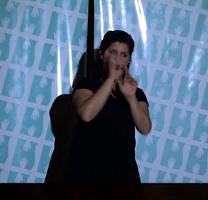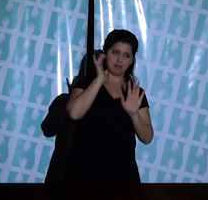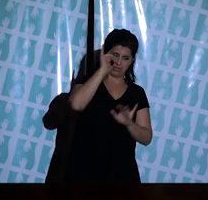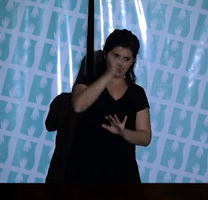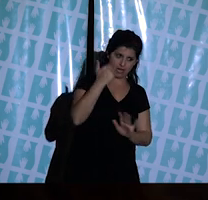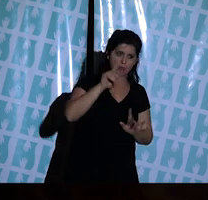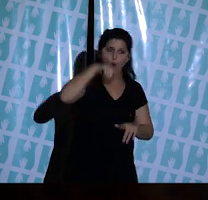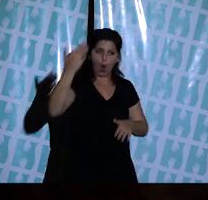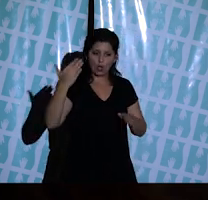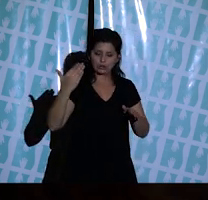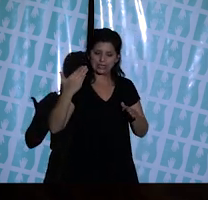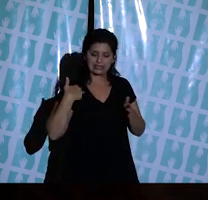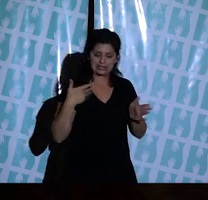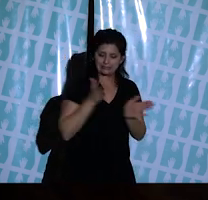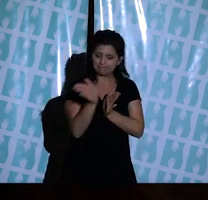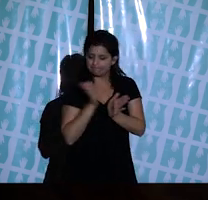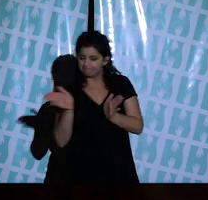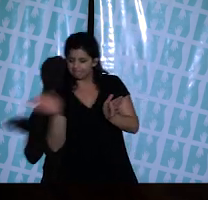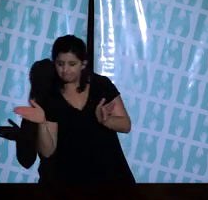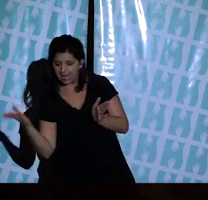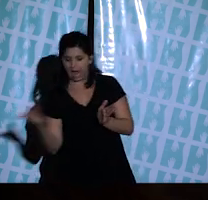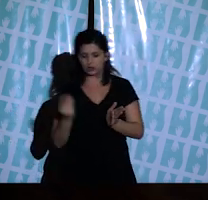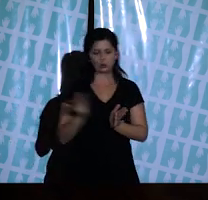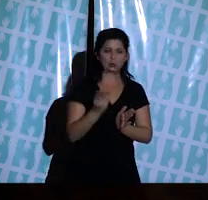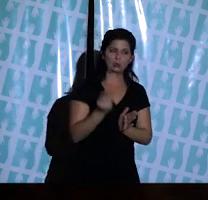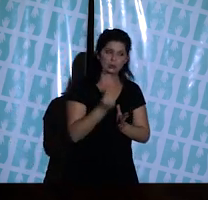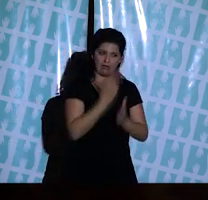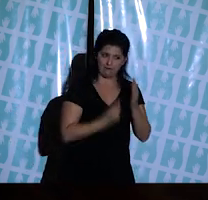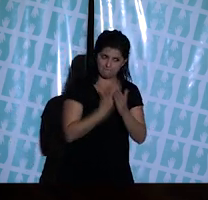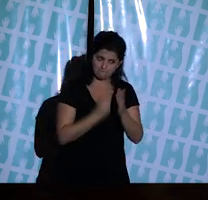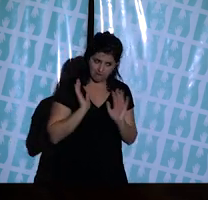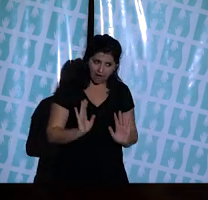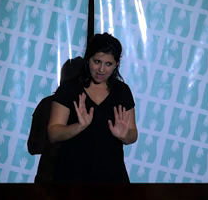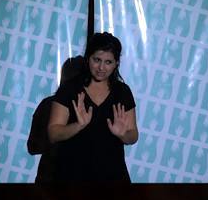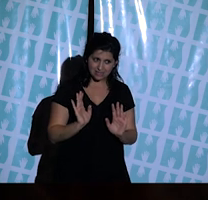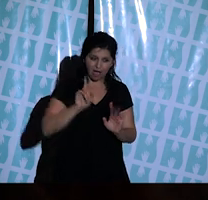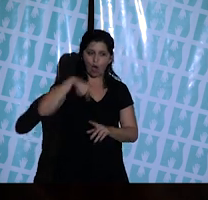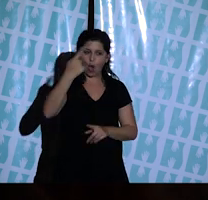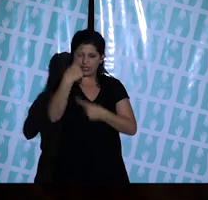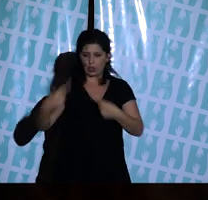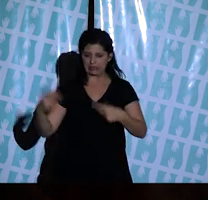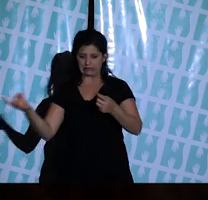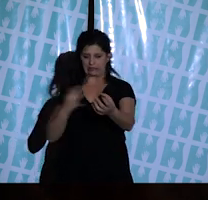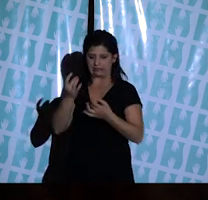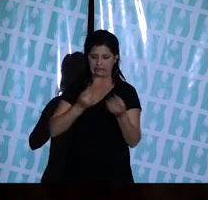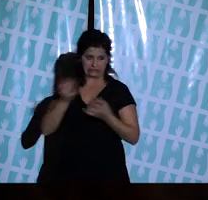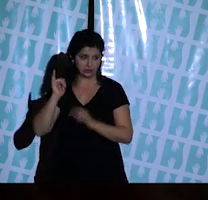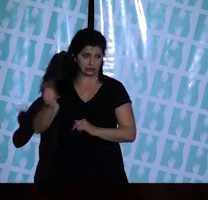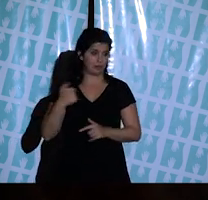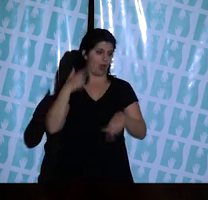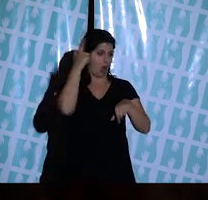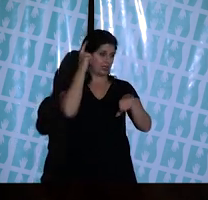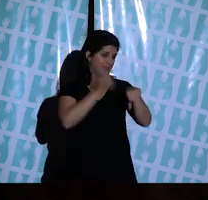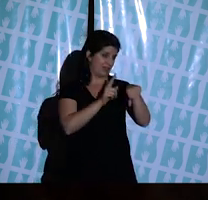otros noxas, otros factores tóxicos que van a influir sobre eso. Pero eso no quita que el cerebro sea el mismo, ¿no es